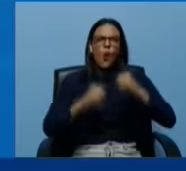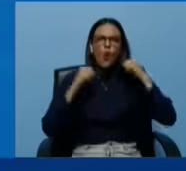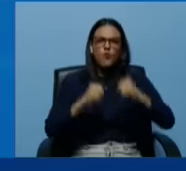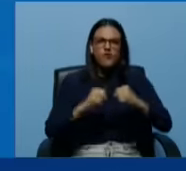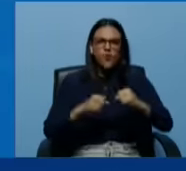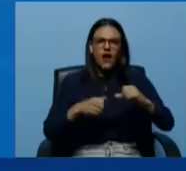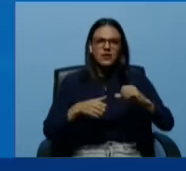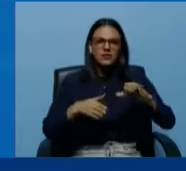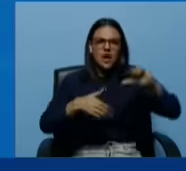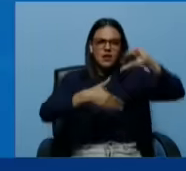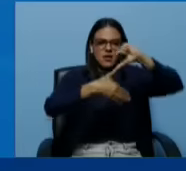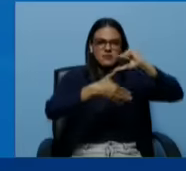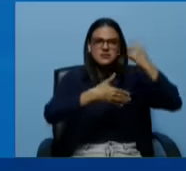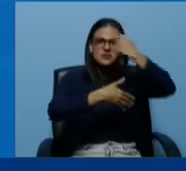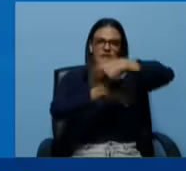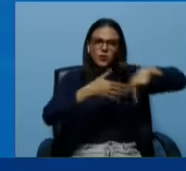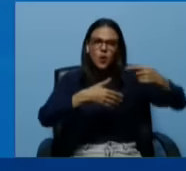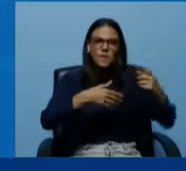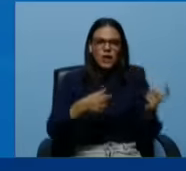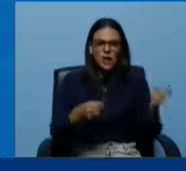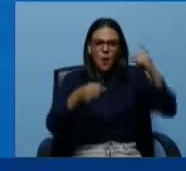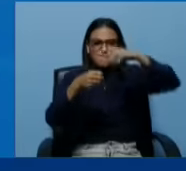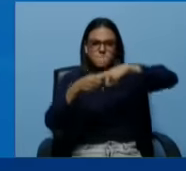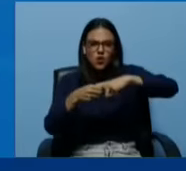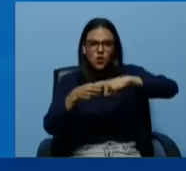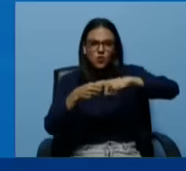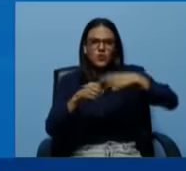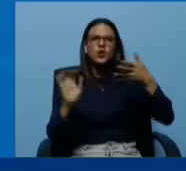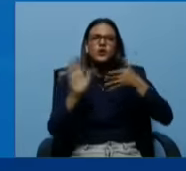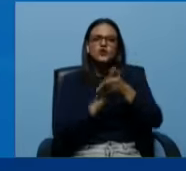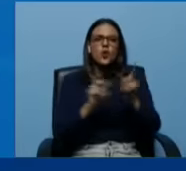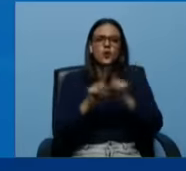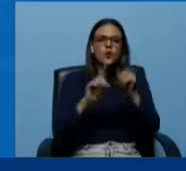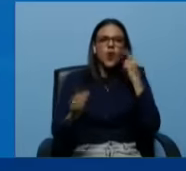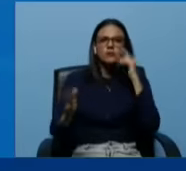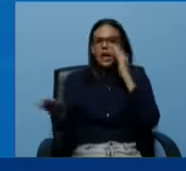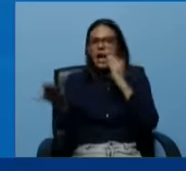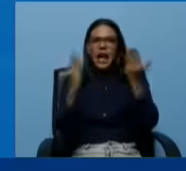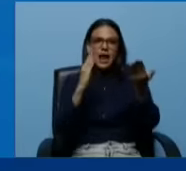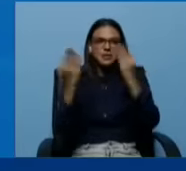a la entonces